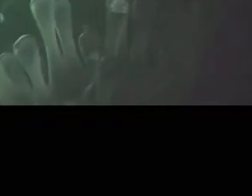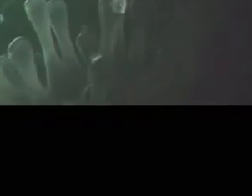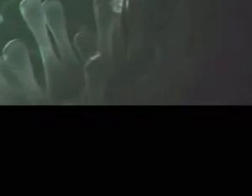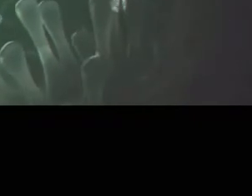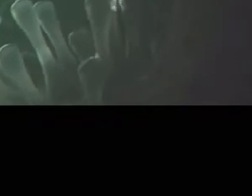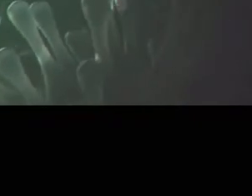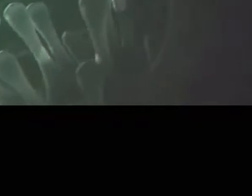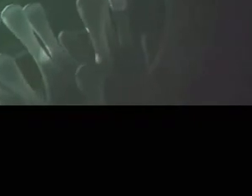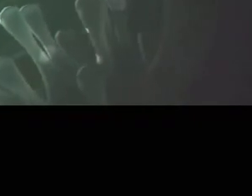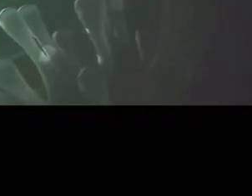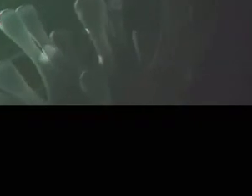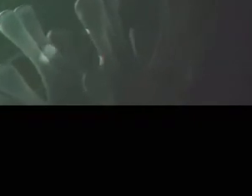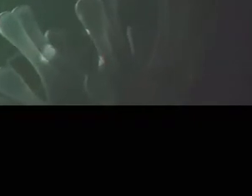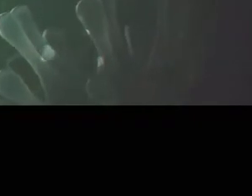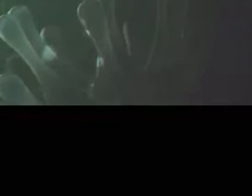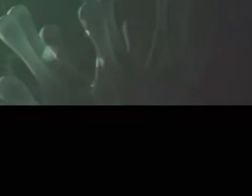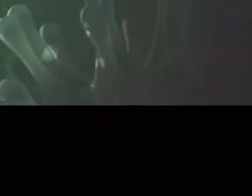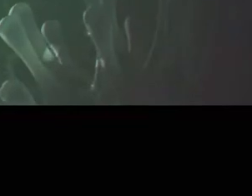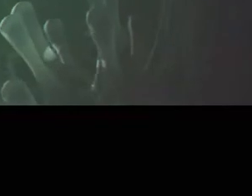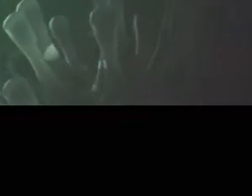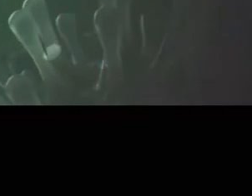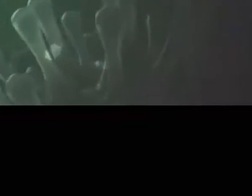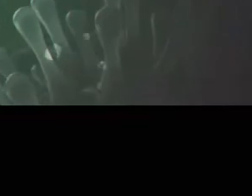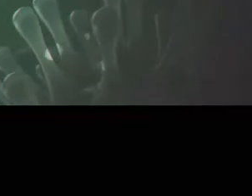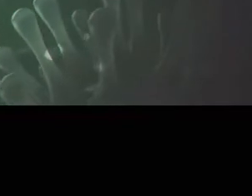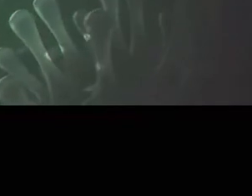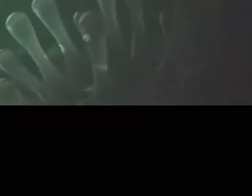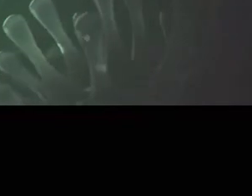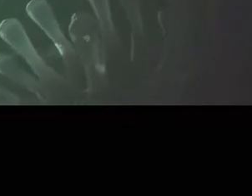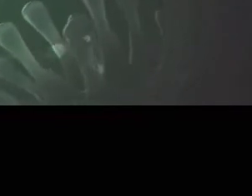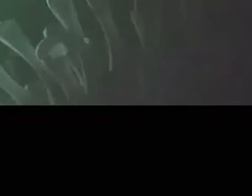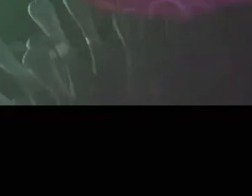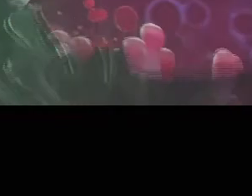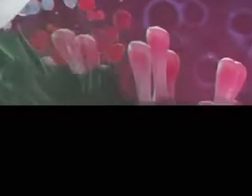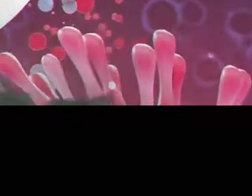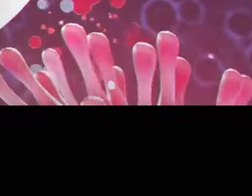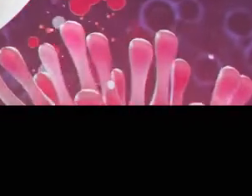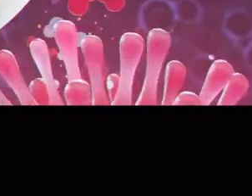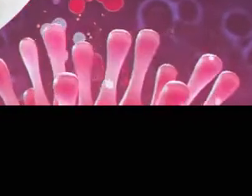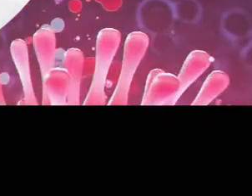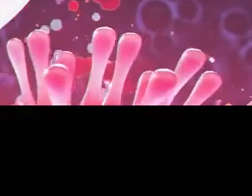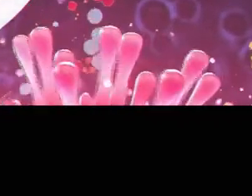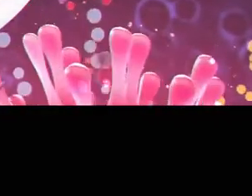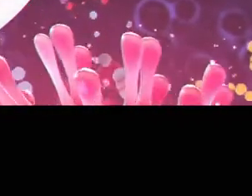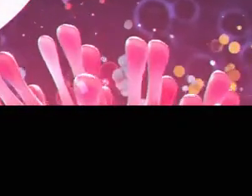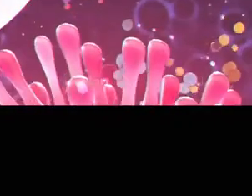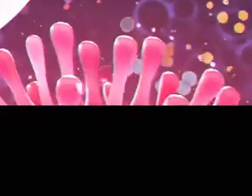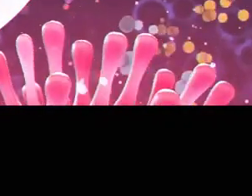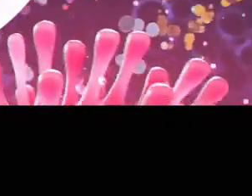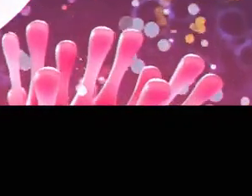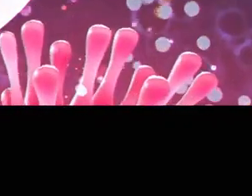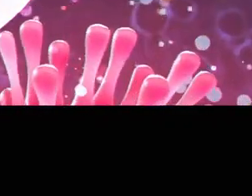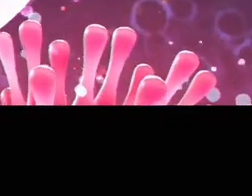dificultad para respirar. Y 4. Evitar lugares concurridos y cerrados.